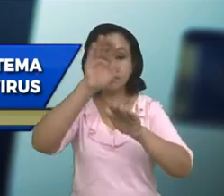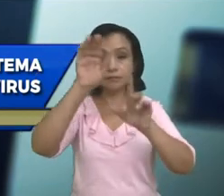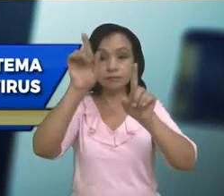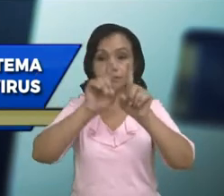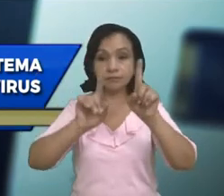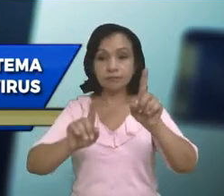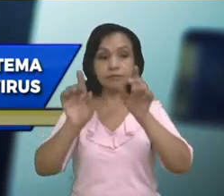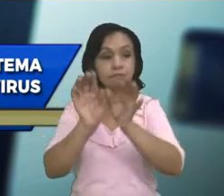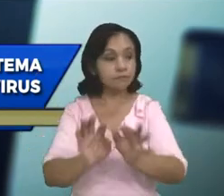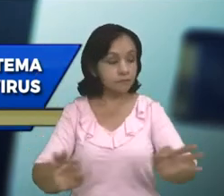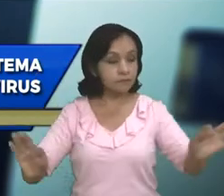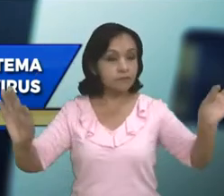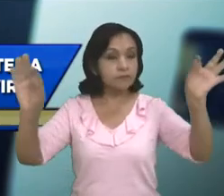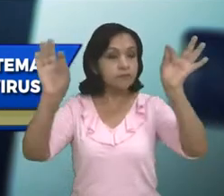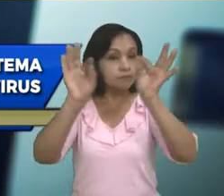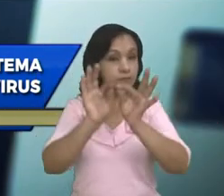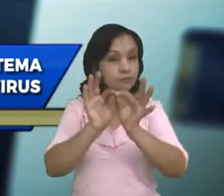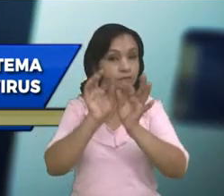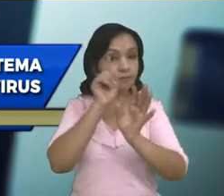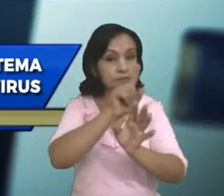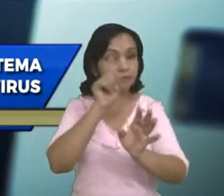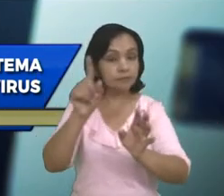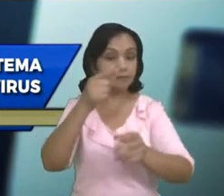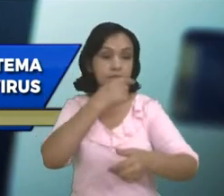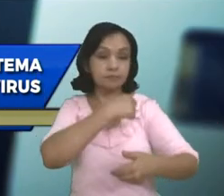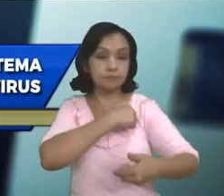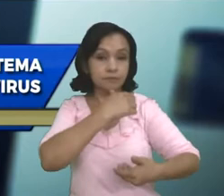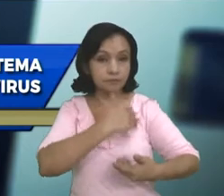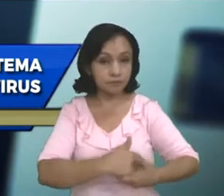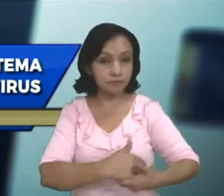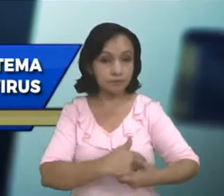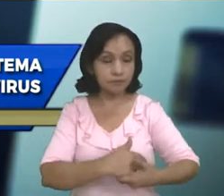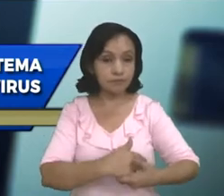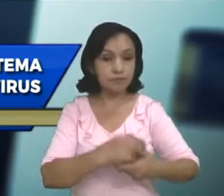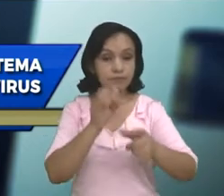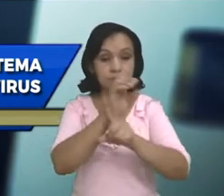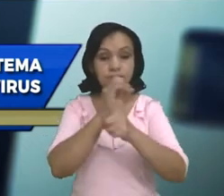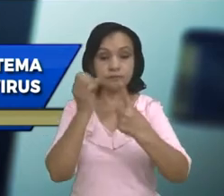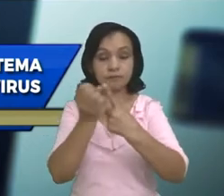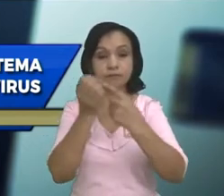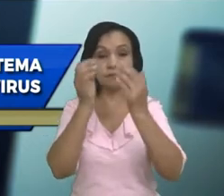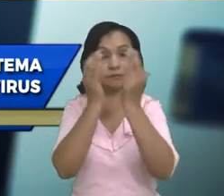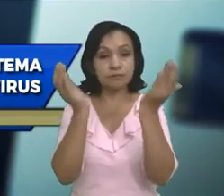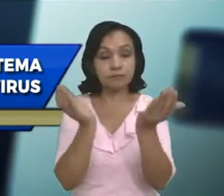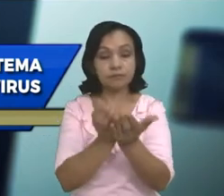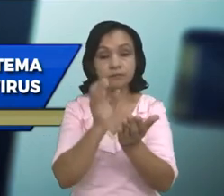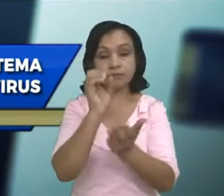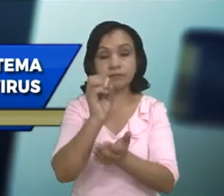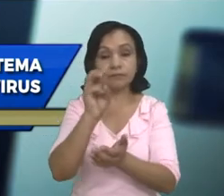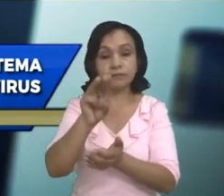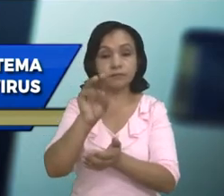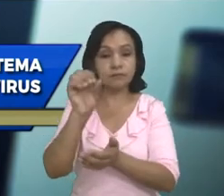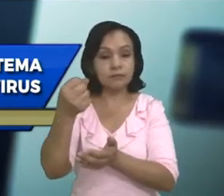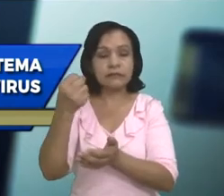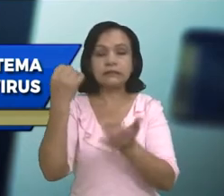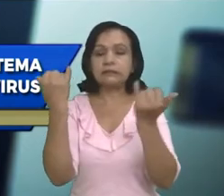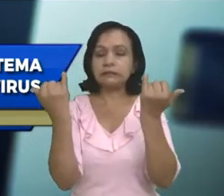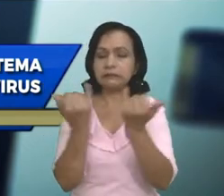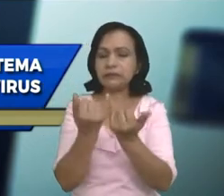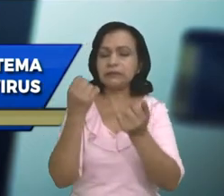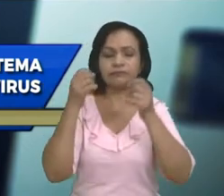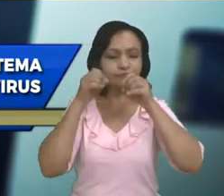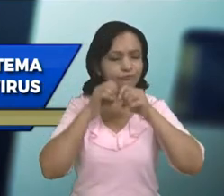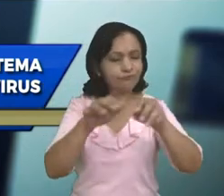importancia y el 11 de marzo ya la organización mundial de la salud declara una pandemia a nivel